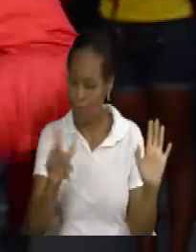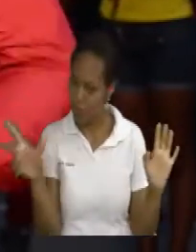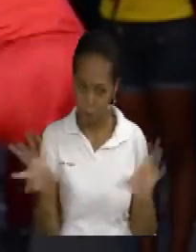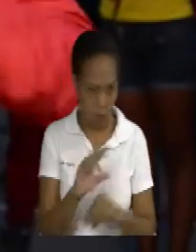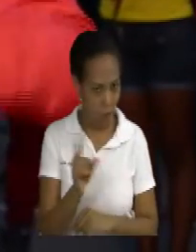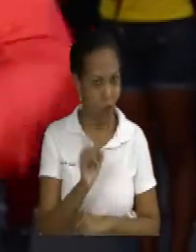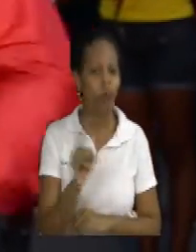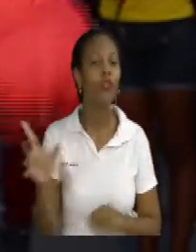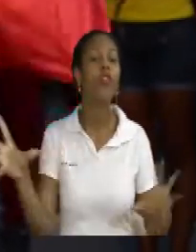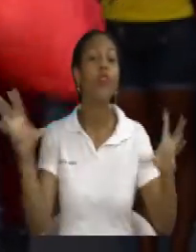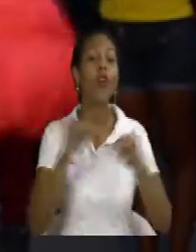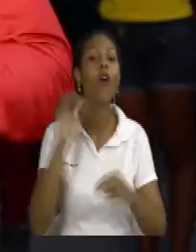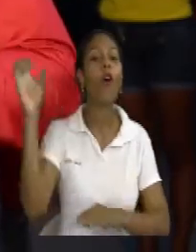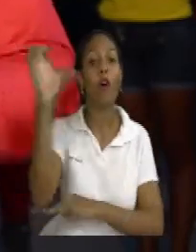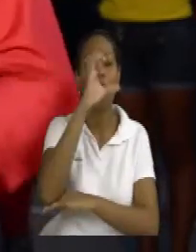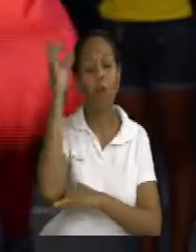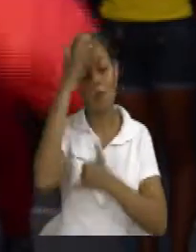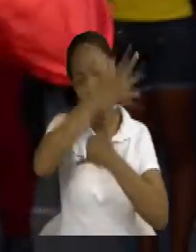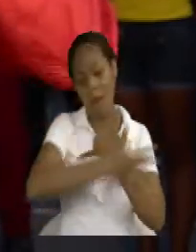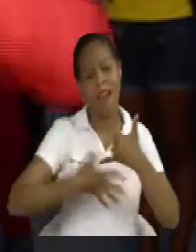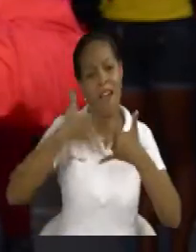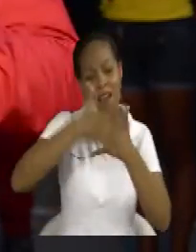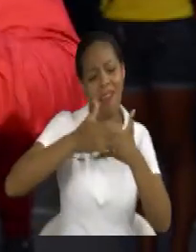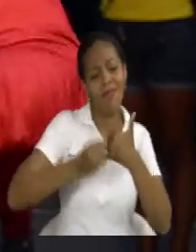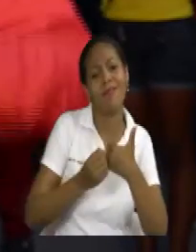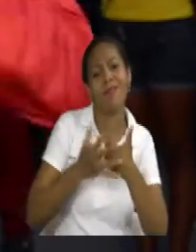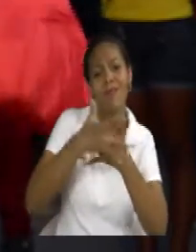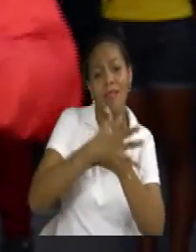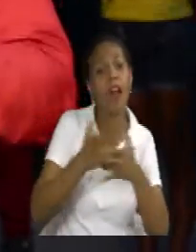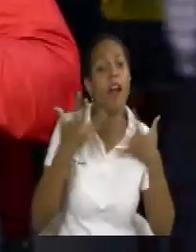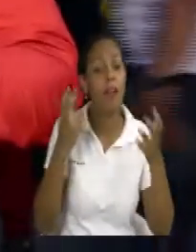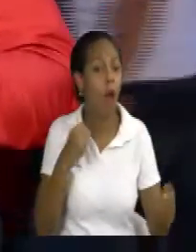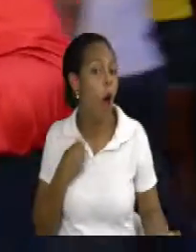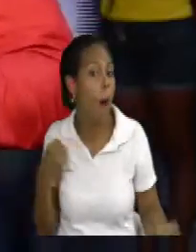botón significando y mostrándose que con orgullo